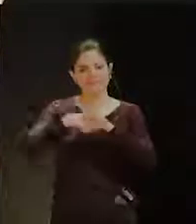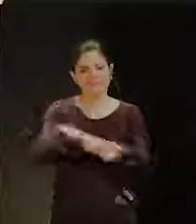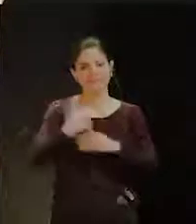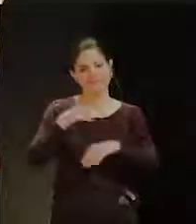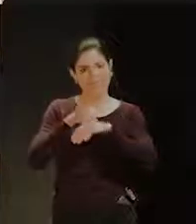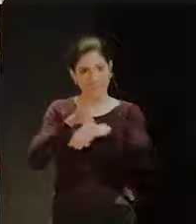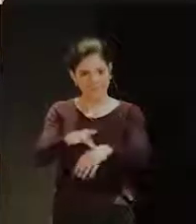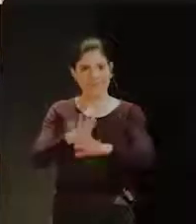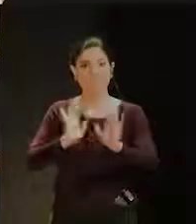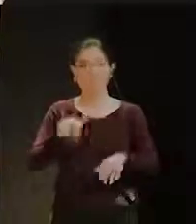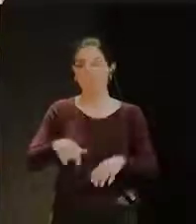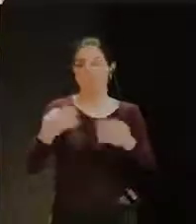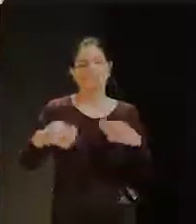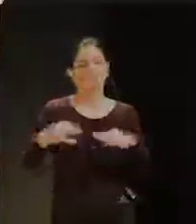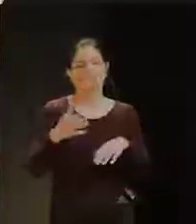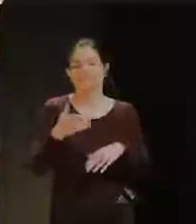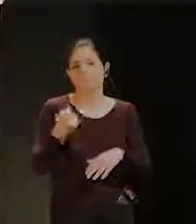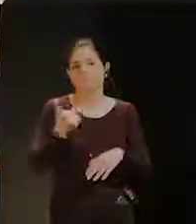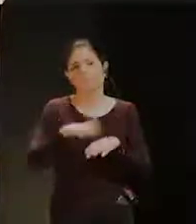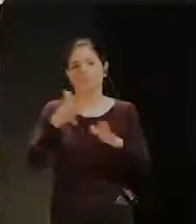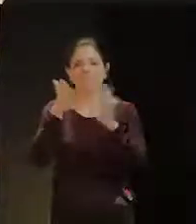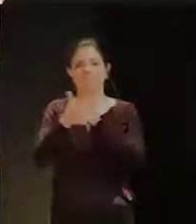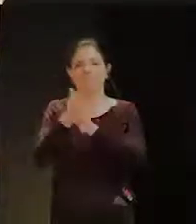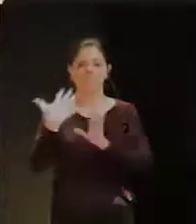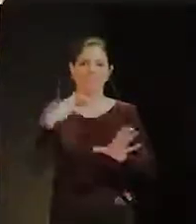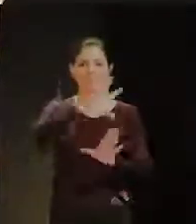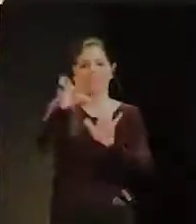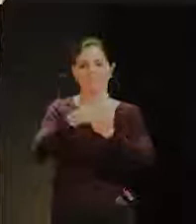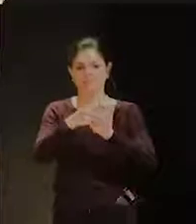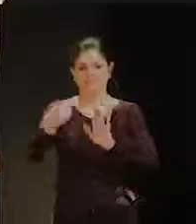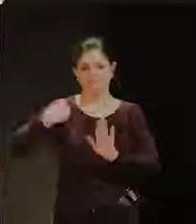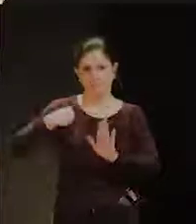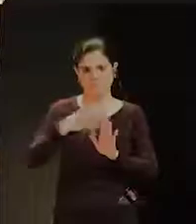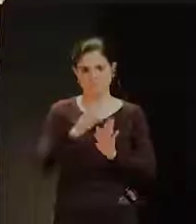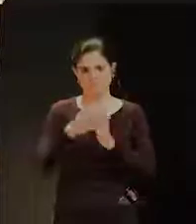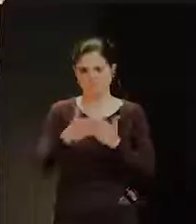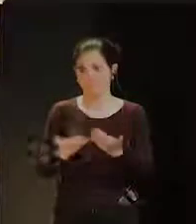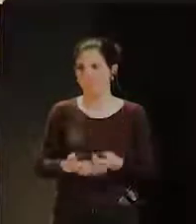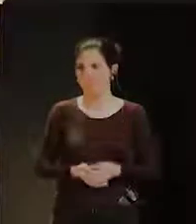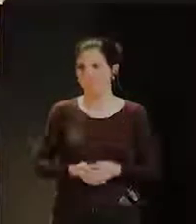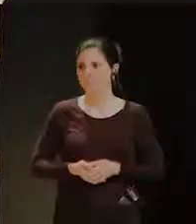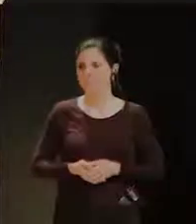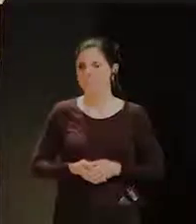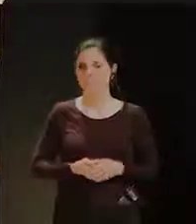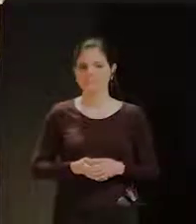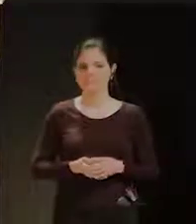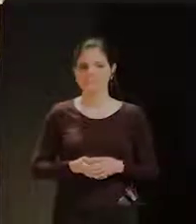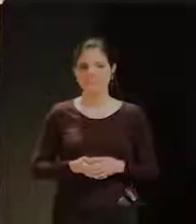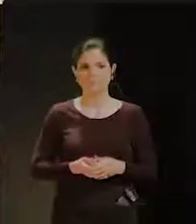nuestra guía, pero esto es simplemente para explicar lo que hemos incluido en este manual.